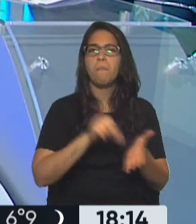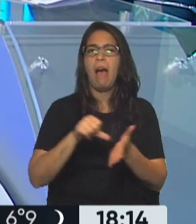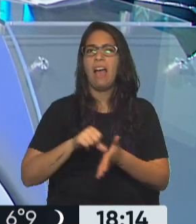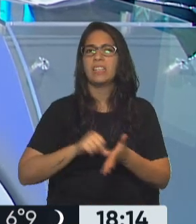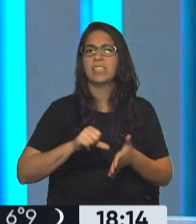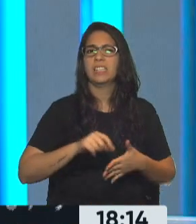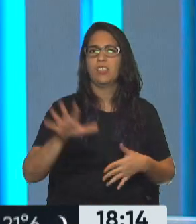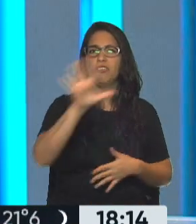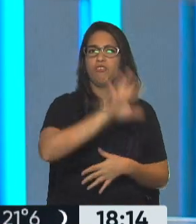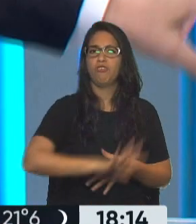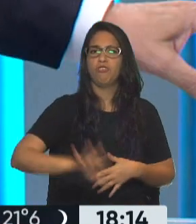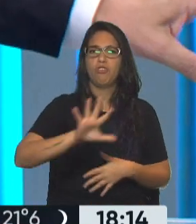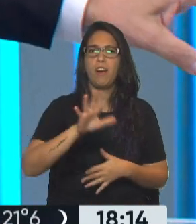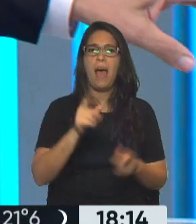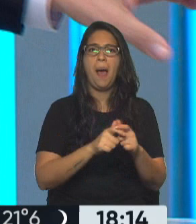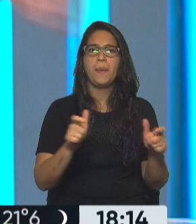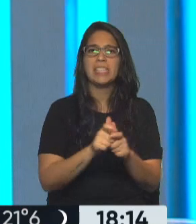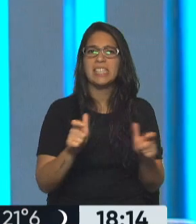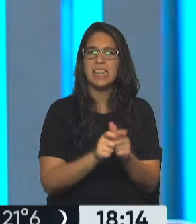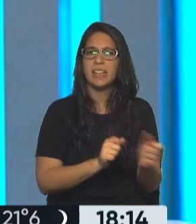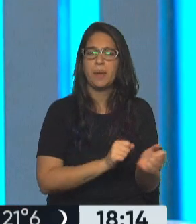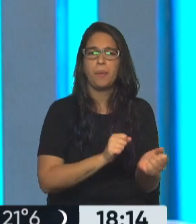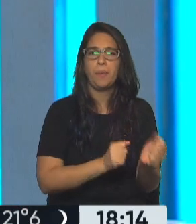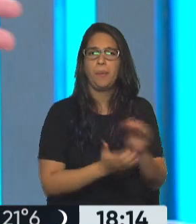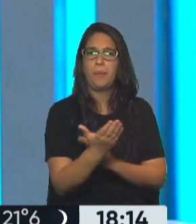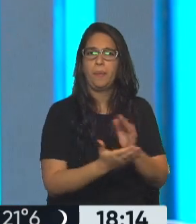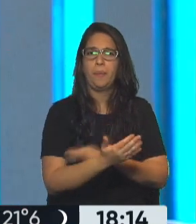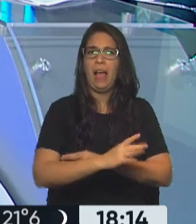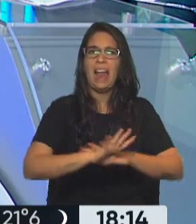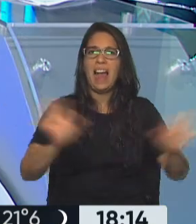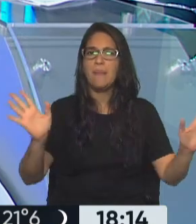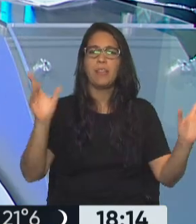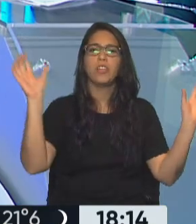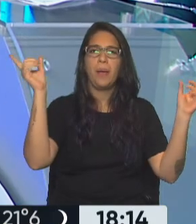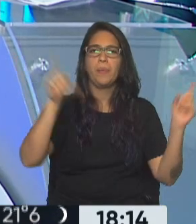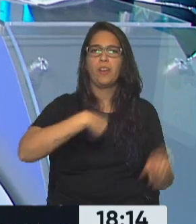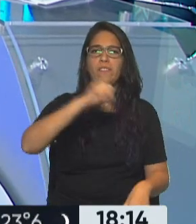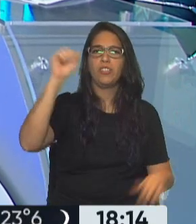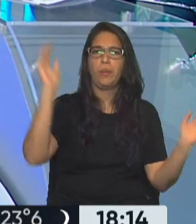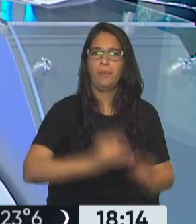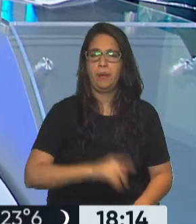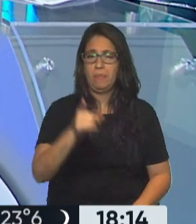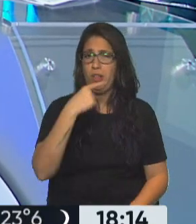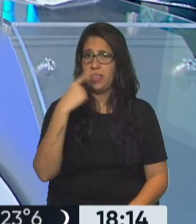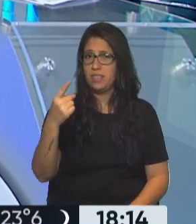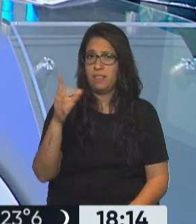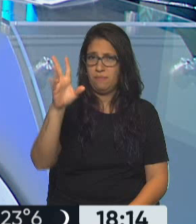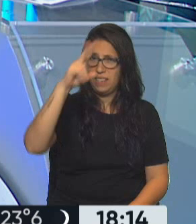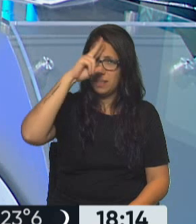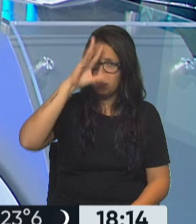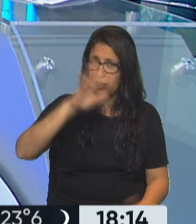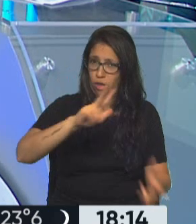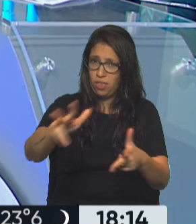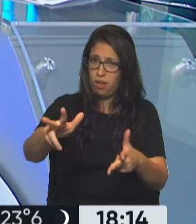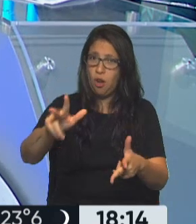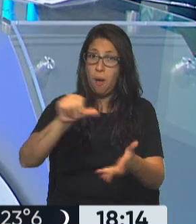región, que no emitieron más dinero, entonces con eso se bajó la inflación. Y le responde Lucas Eliach, presidente, con todo respeto, en esos